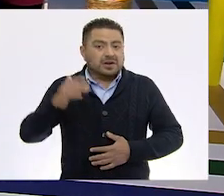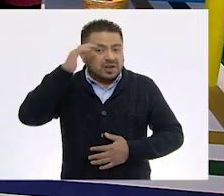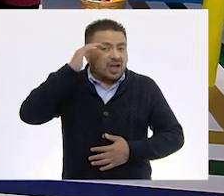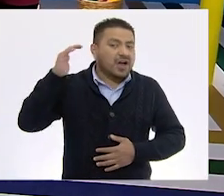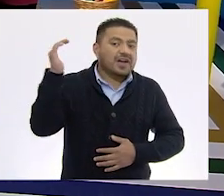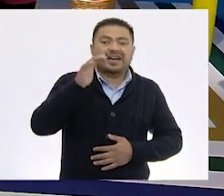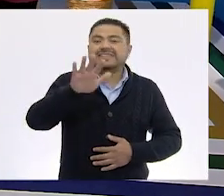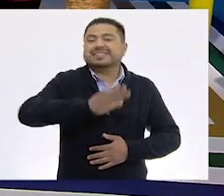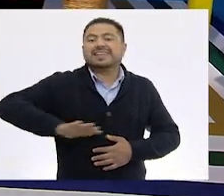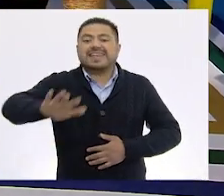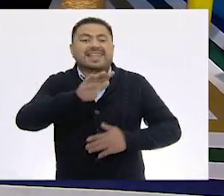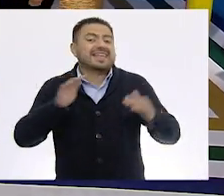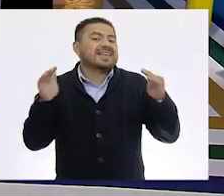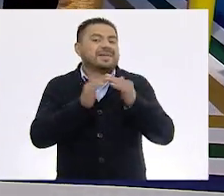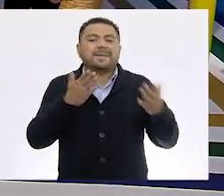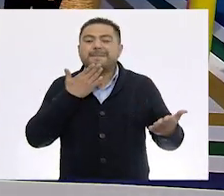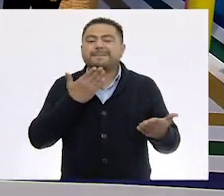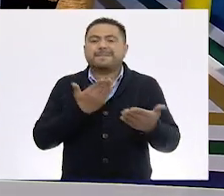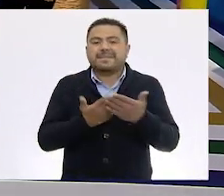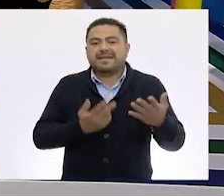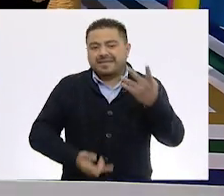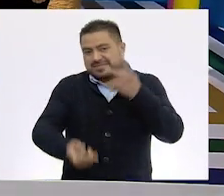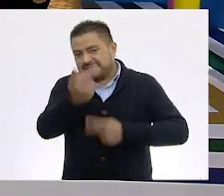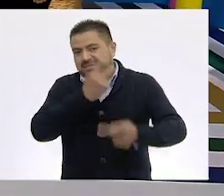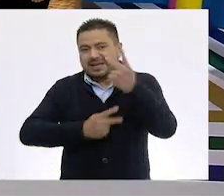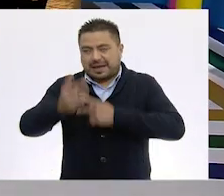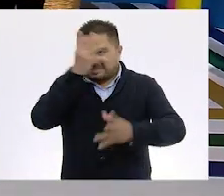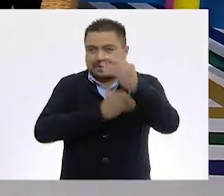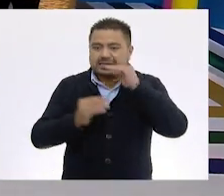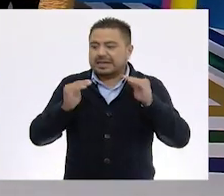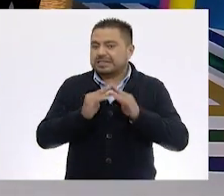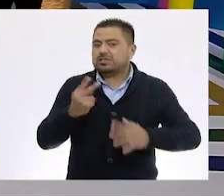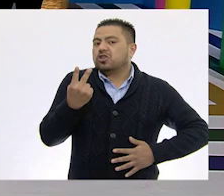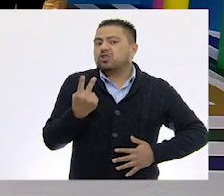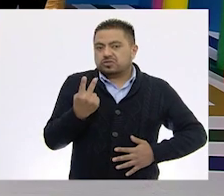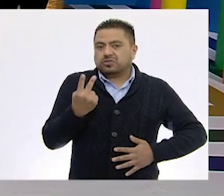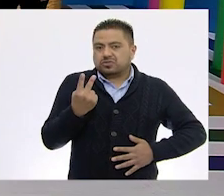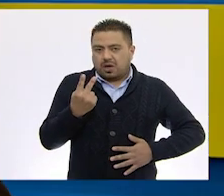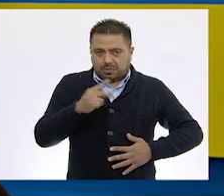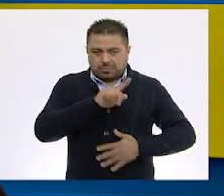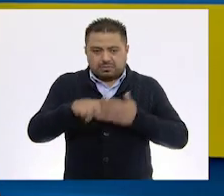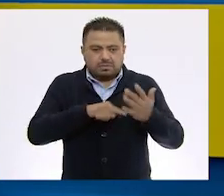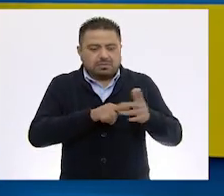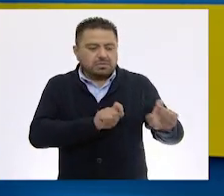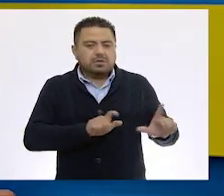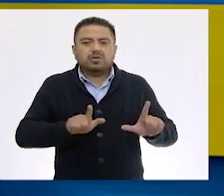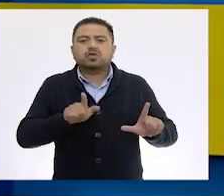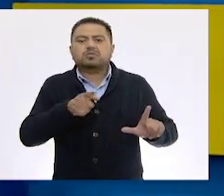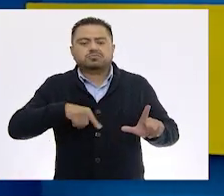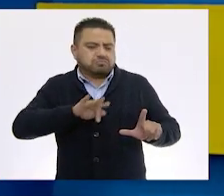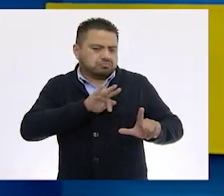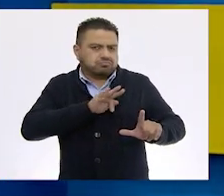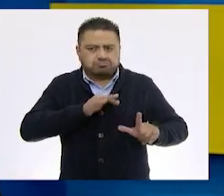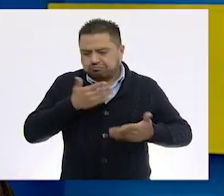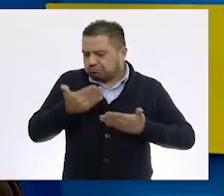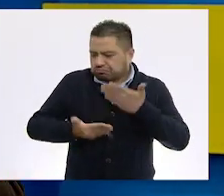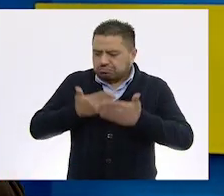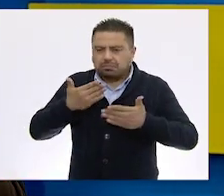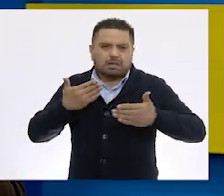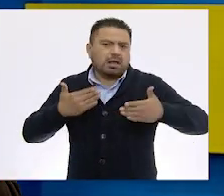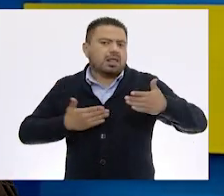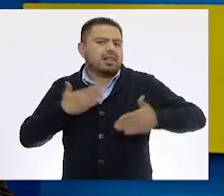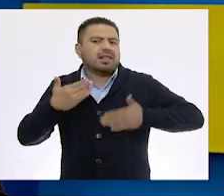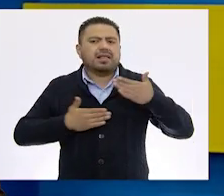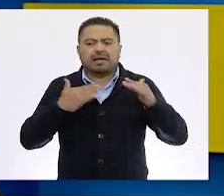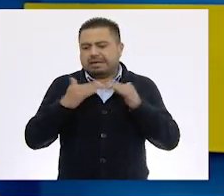Hola, allá en casita. Bienvenidos a Aprende en Casa 2. Un espacio en el que vamos a poder estudiar y